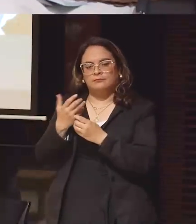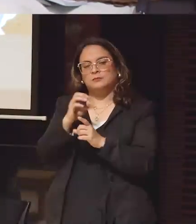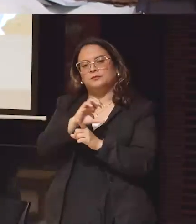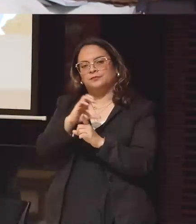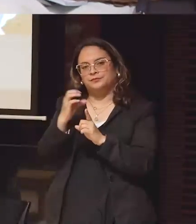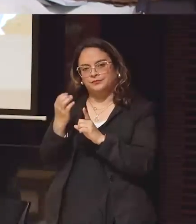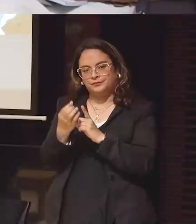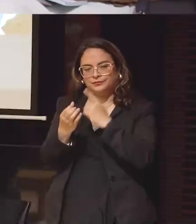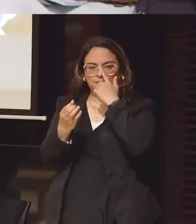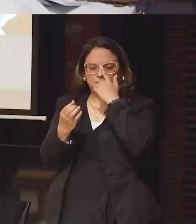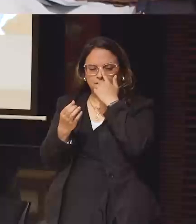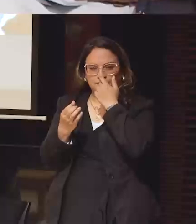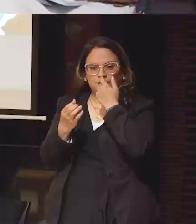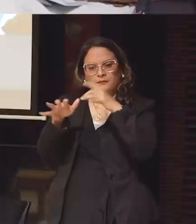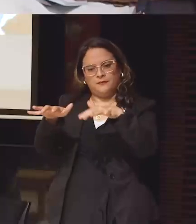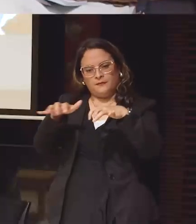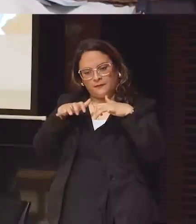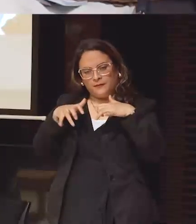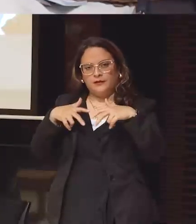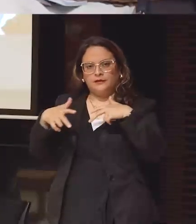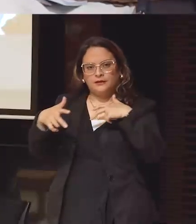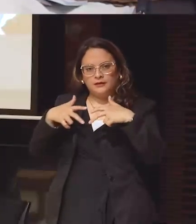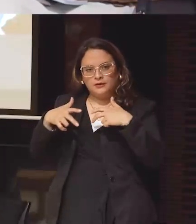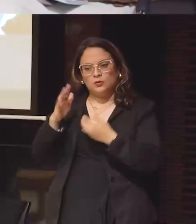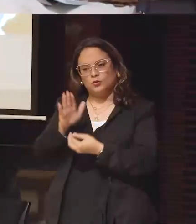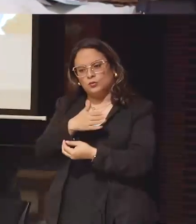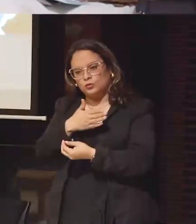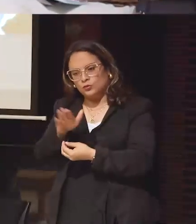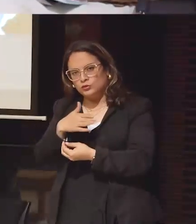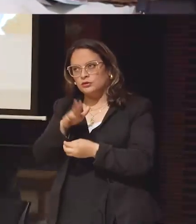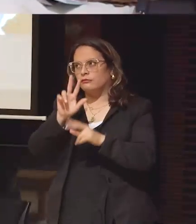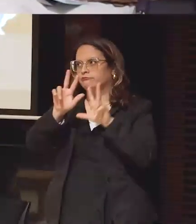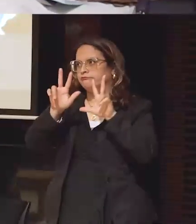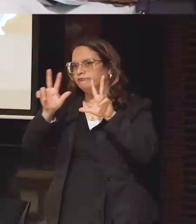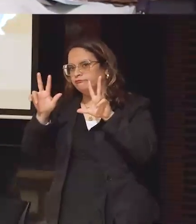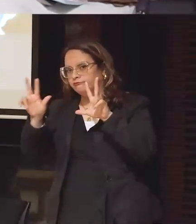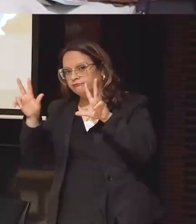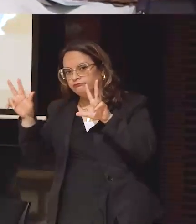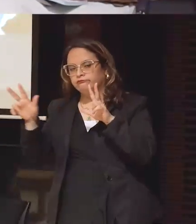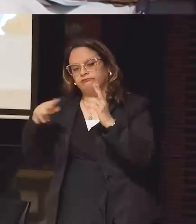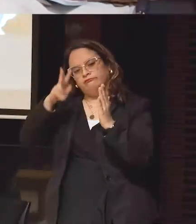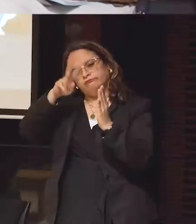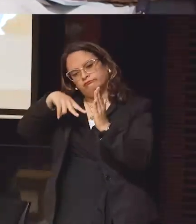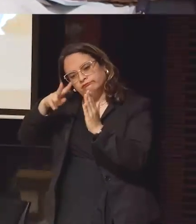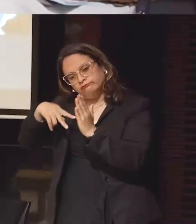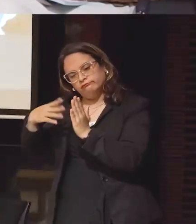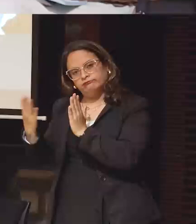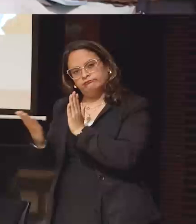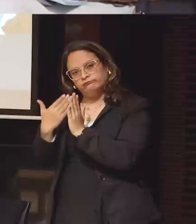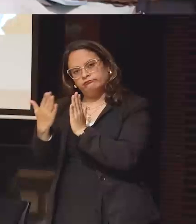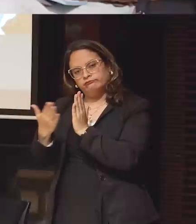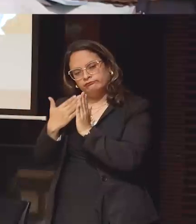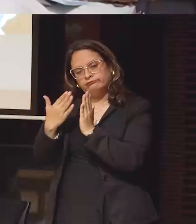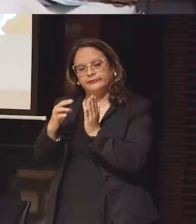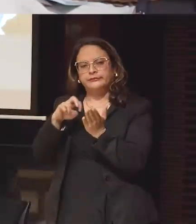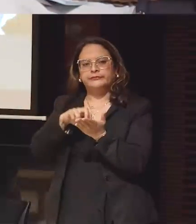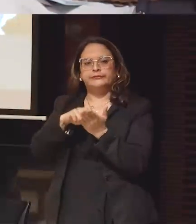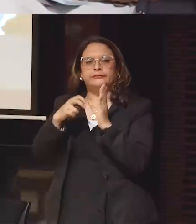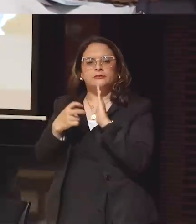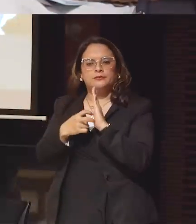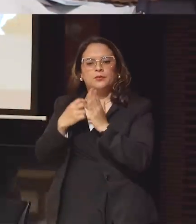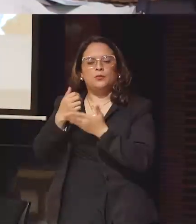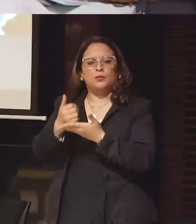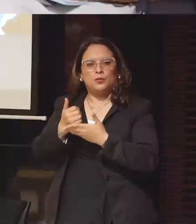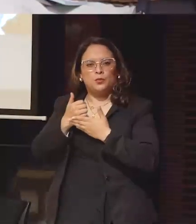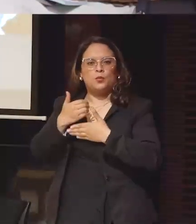sean el teatro, la música, los recitales, la pintura, las exposiciones, la lectura, pues estamos haciendo una